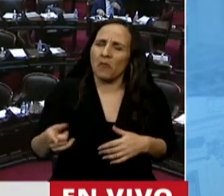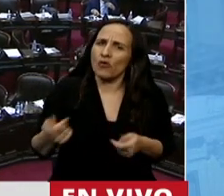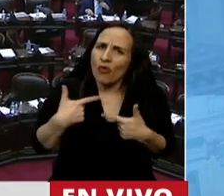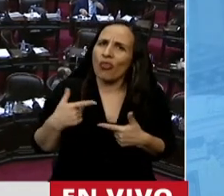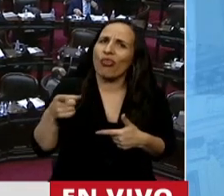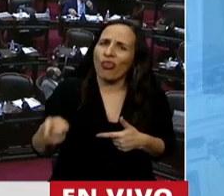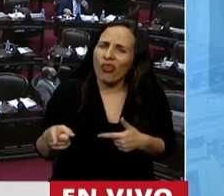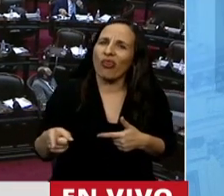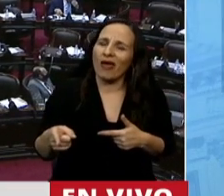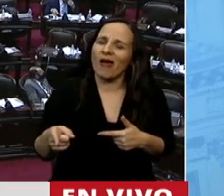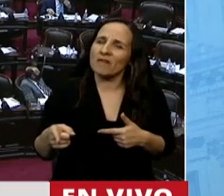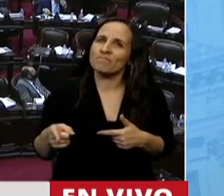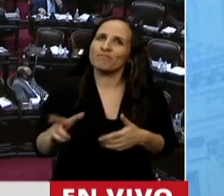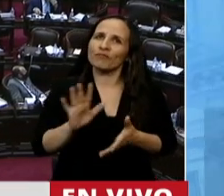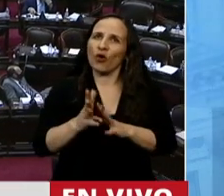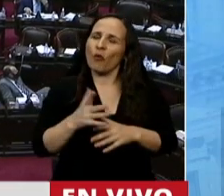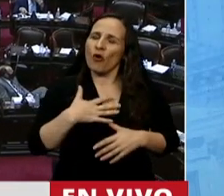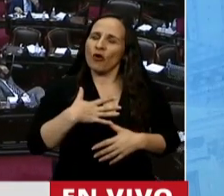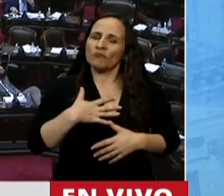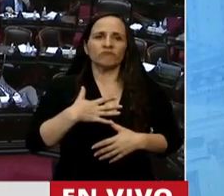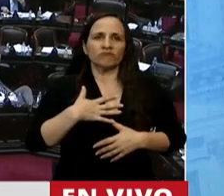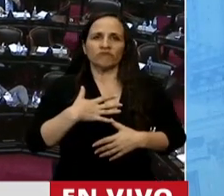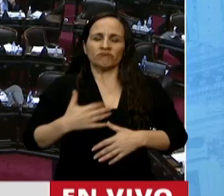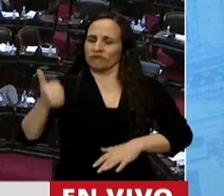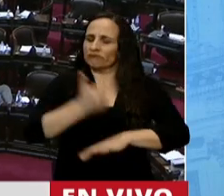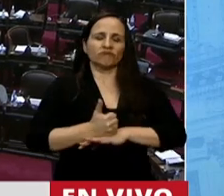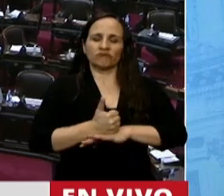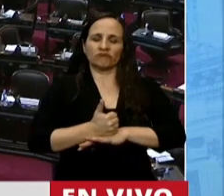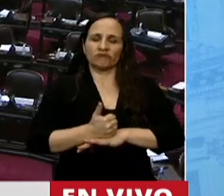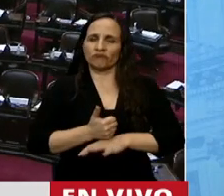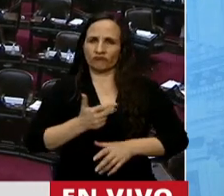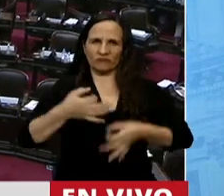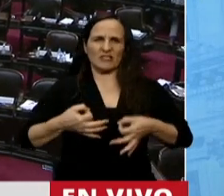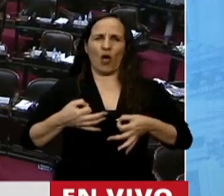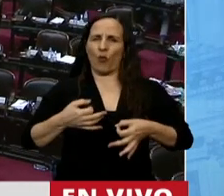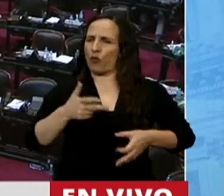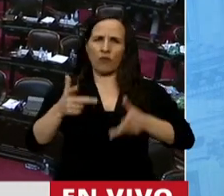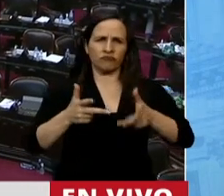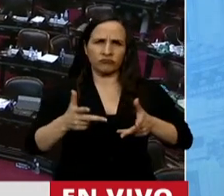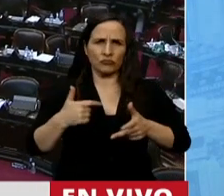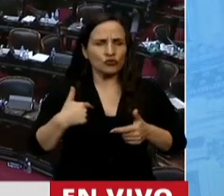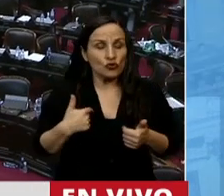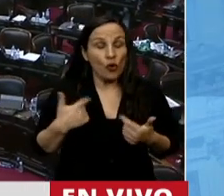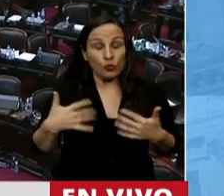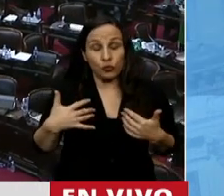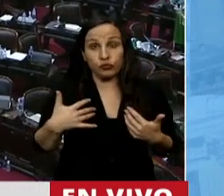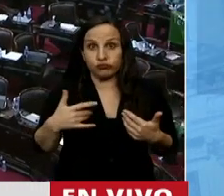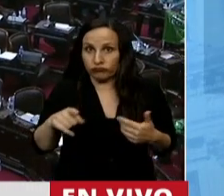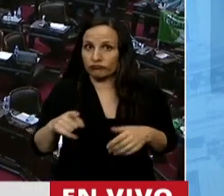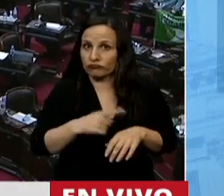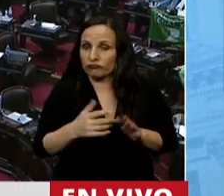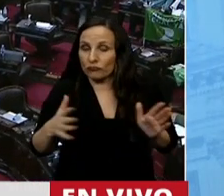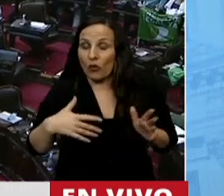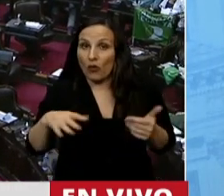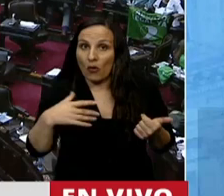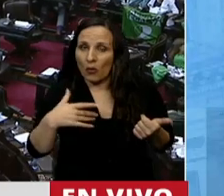dieron la solidez que tenía que tener para este momento. Y decía, me costó tiempo de escucha, yo soy una mujer que practica